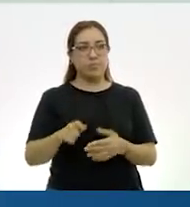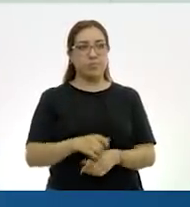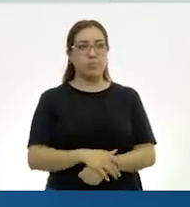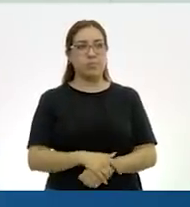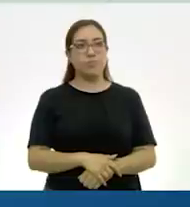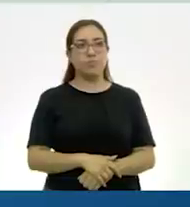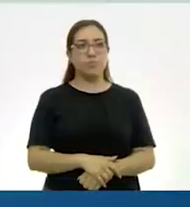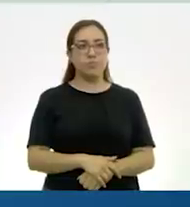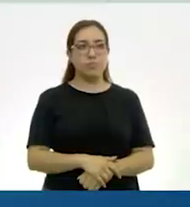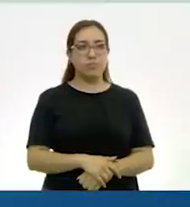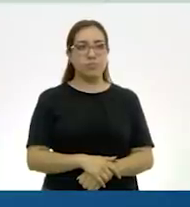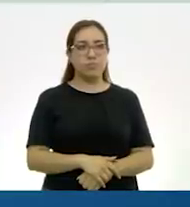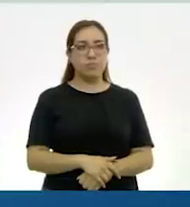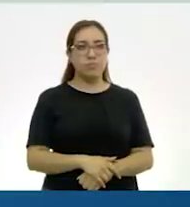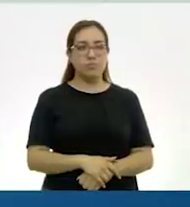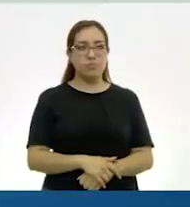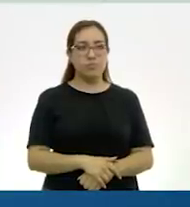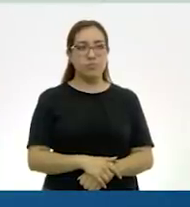Tenemos